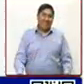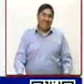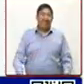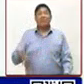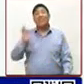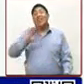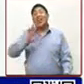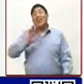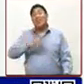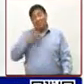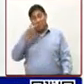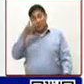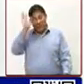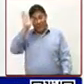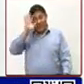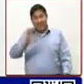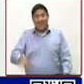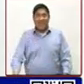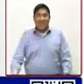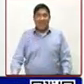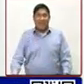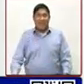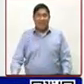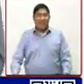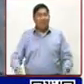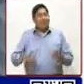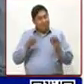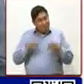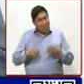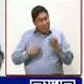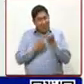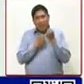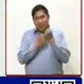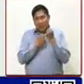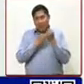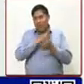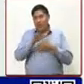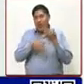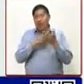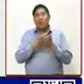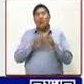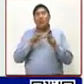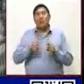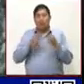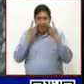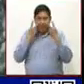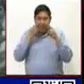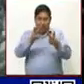Jesús. Chao, Juan Manuel, nos vemos. Ya sabes, puedes contar con nosotros ya y también con todas las personas que se están viendo.